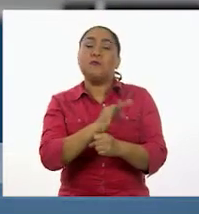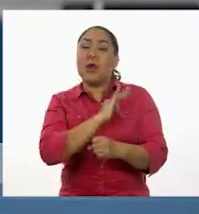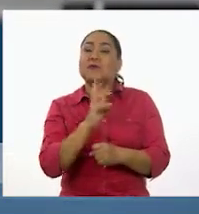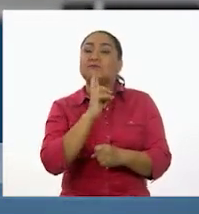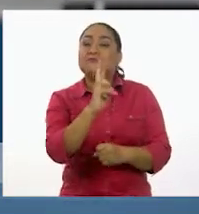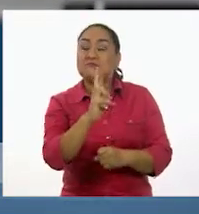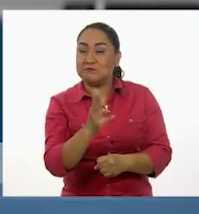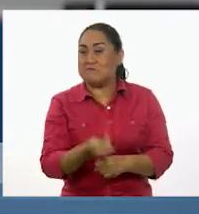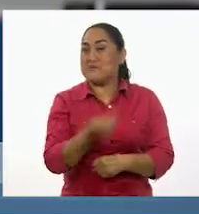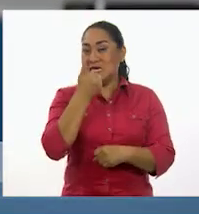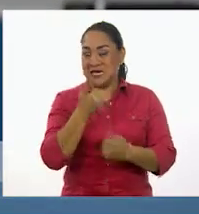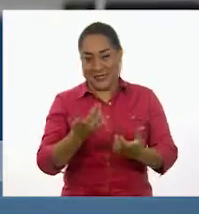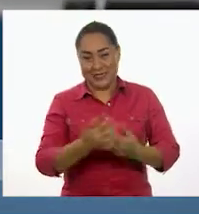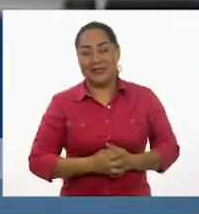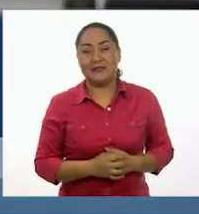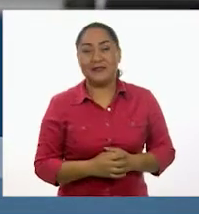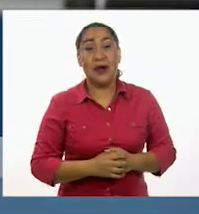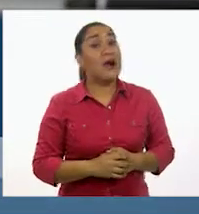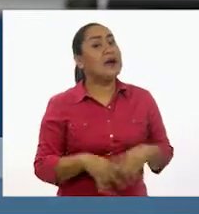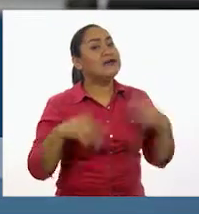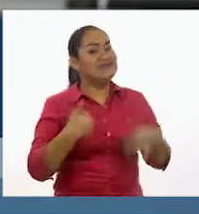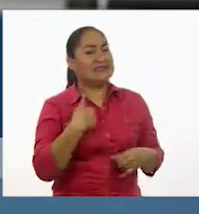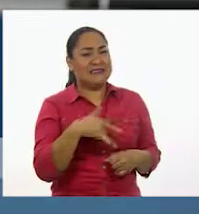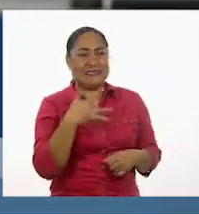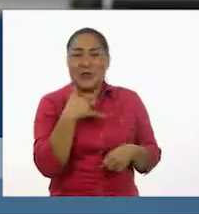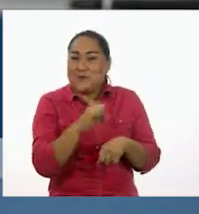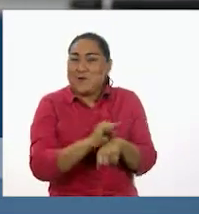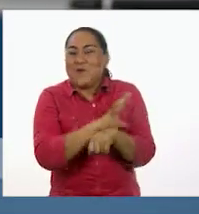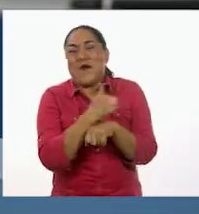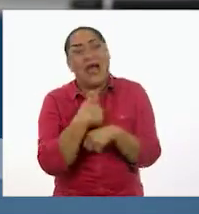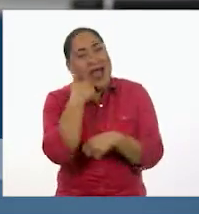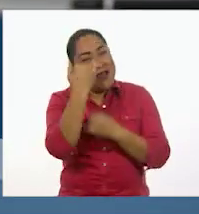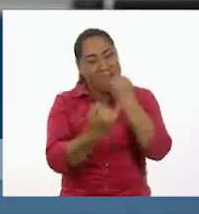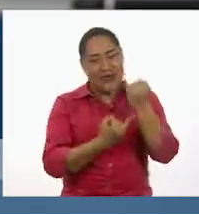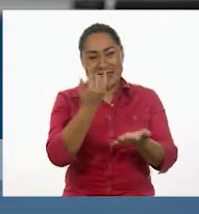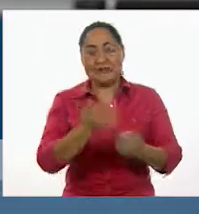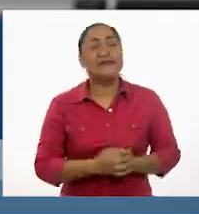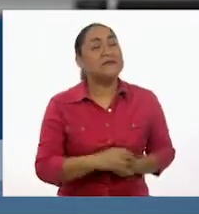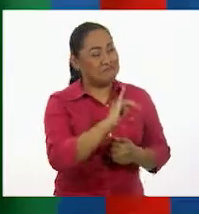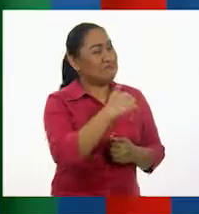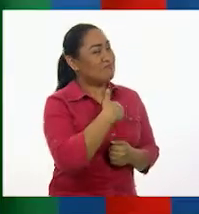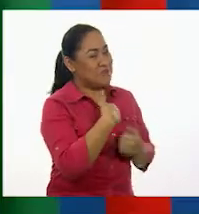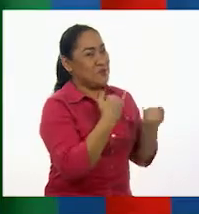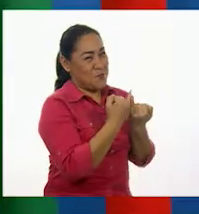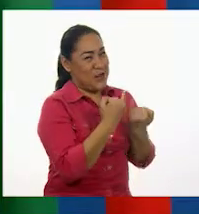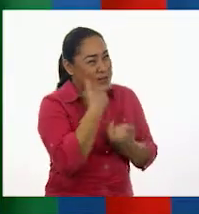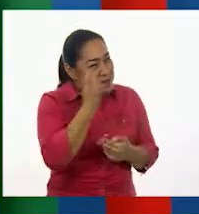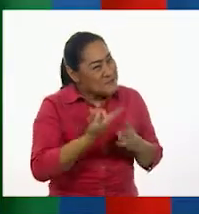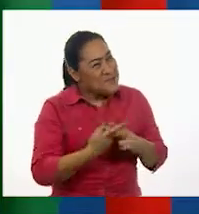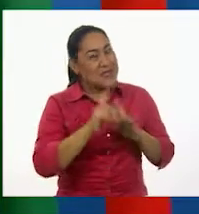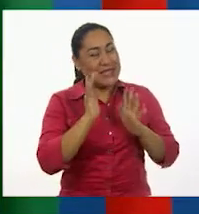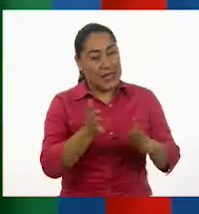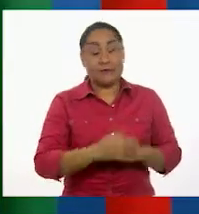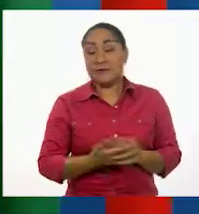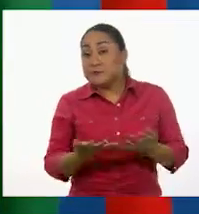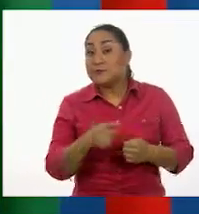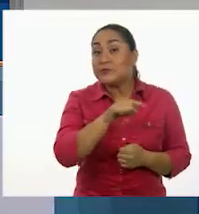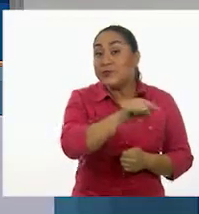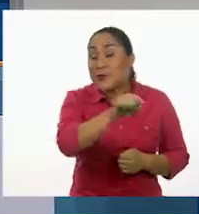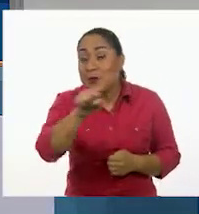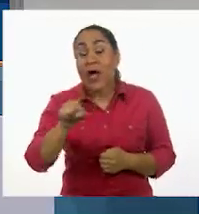contestar primero. Suena muy emocionante, ya lo quiero hacer. Sí, maestra, yo también. Ya, quiero empezar. Y ustedes en